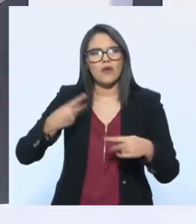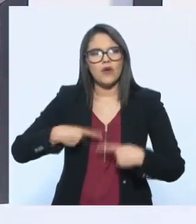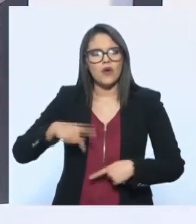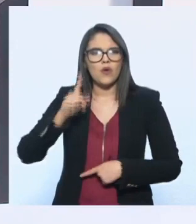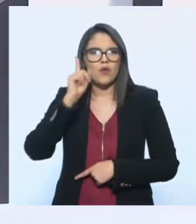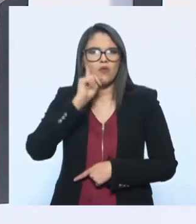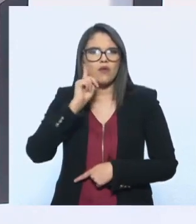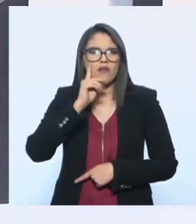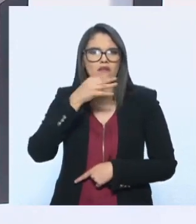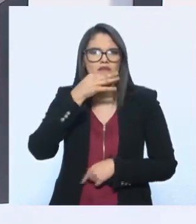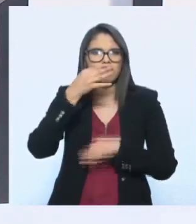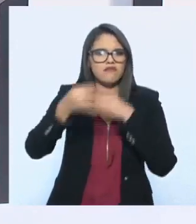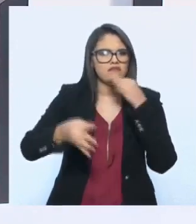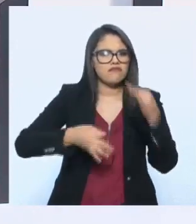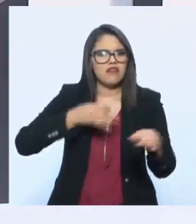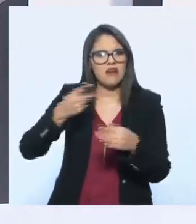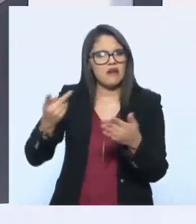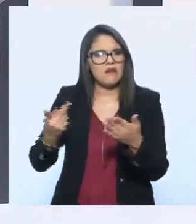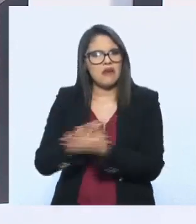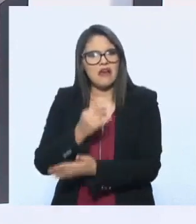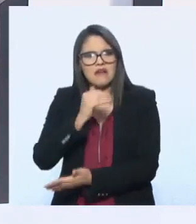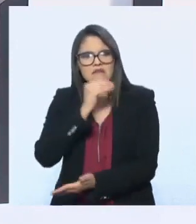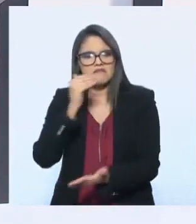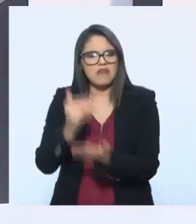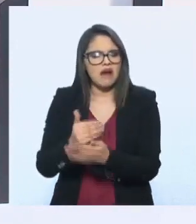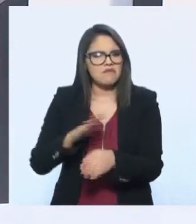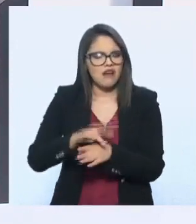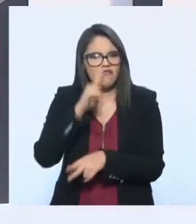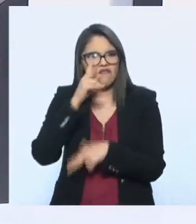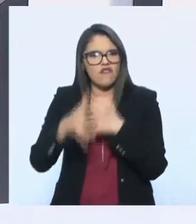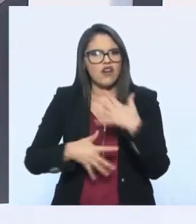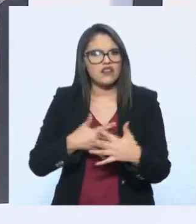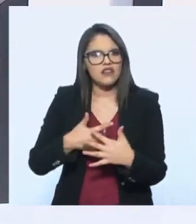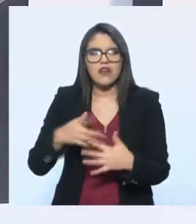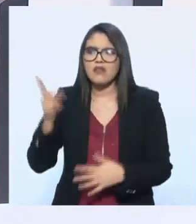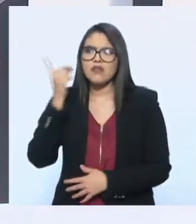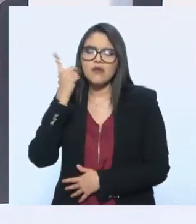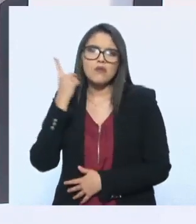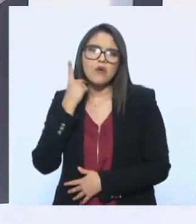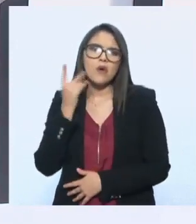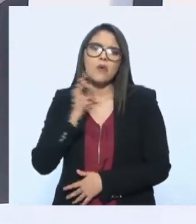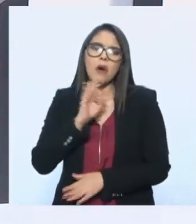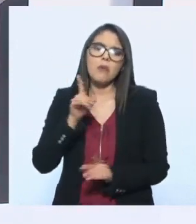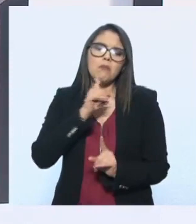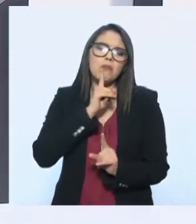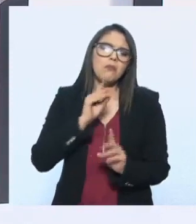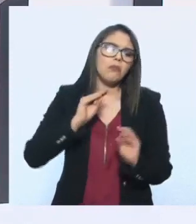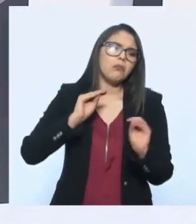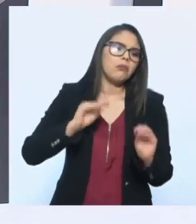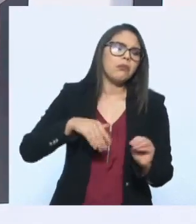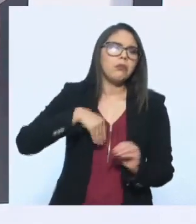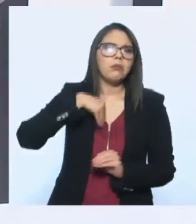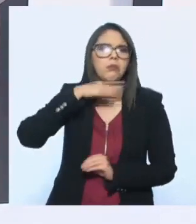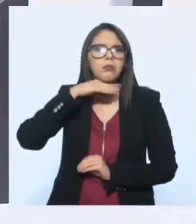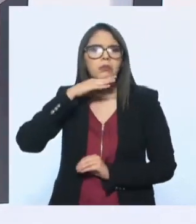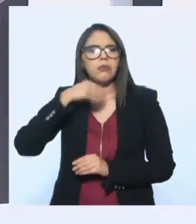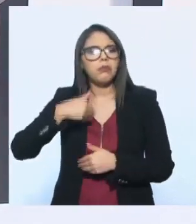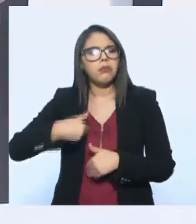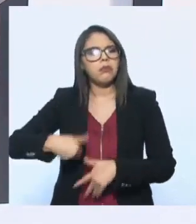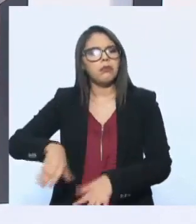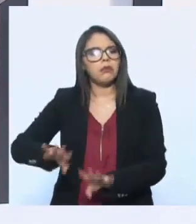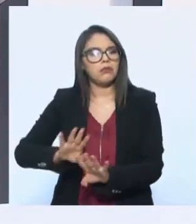mujeres para gritar un ya basta por la violencia, los diputados se hubieran seguido de fiero y a lo mejor en una de esas nos agarran descuidados y